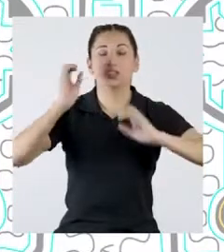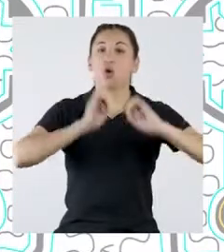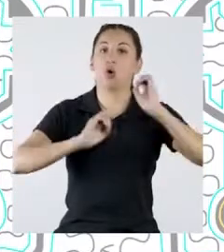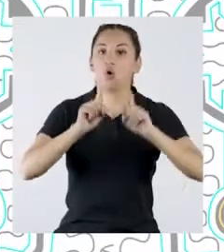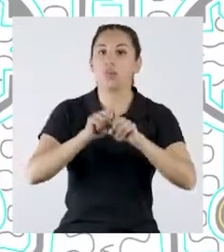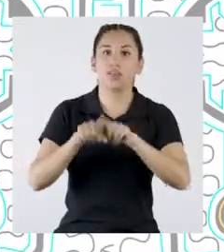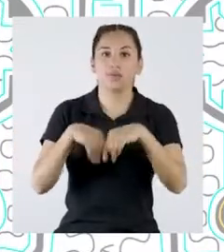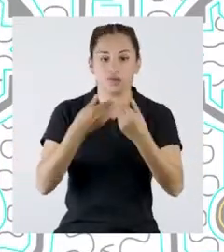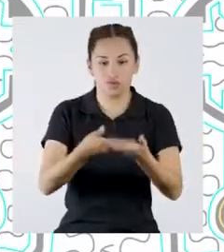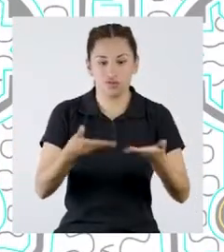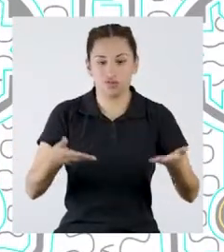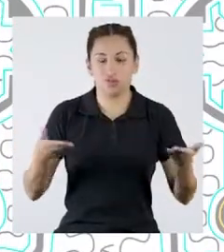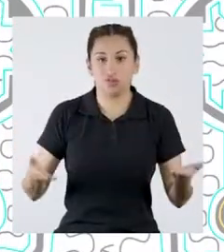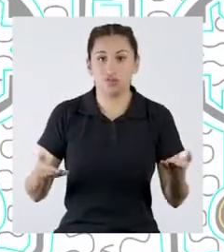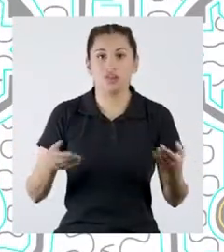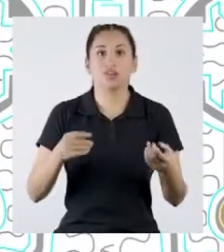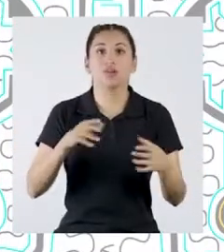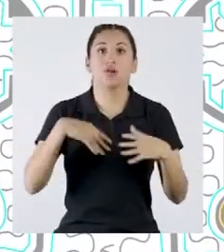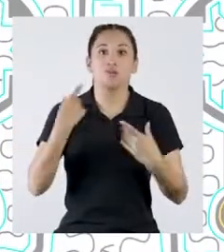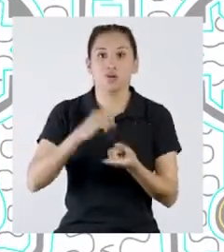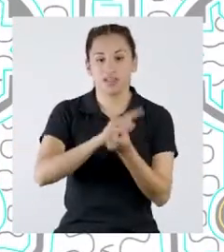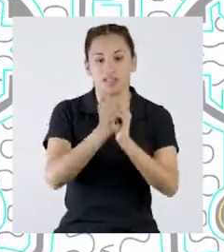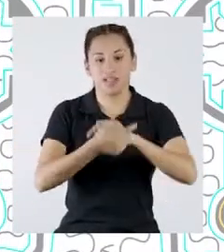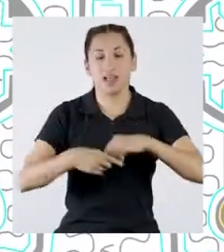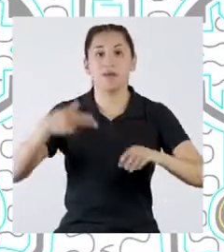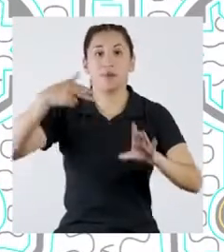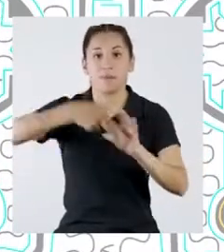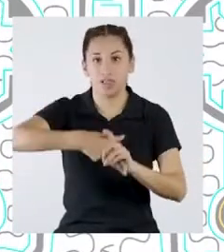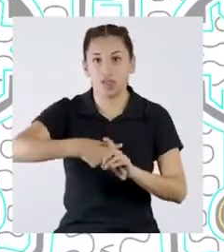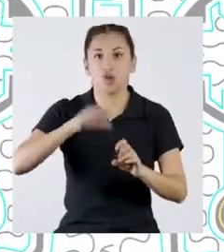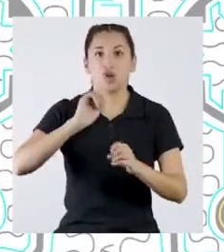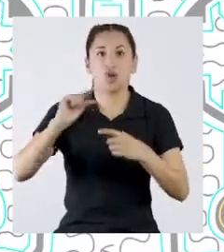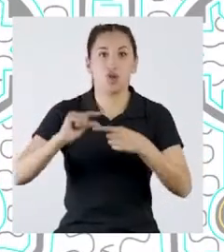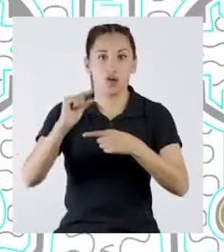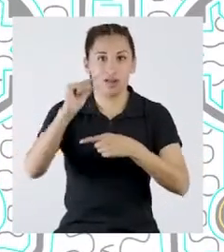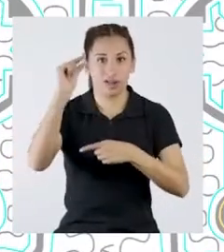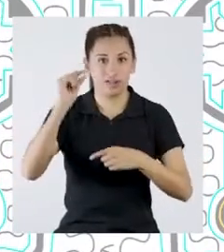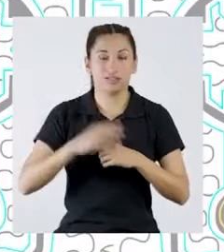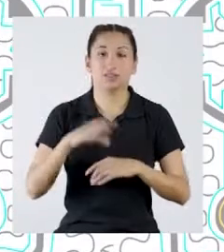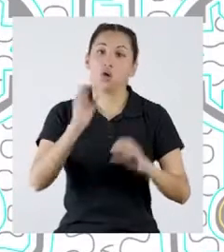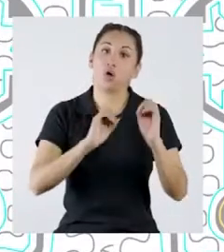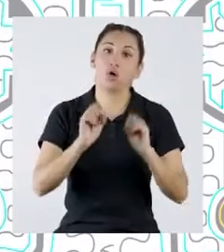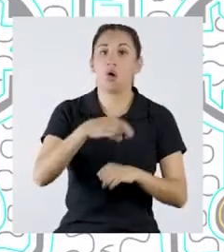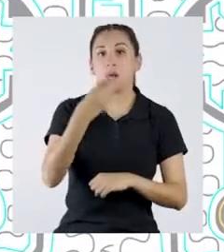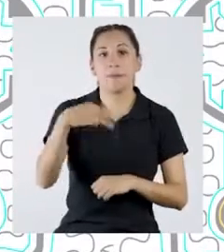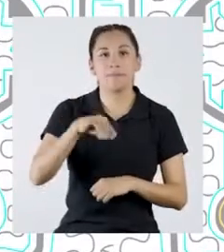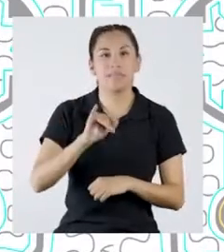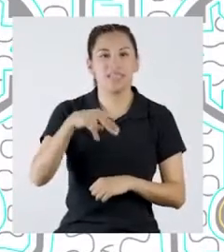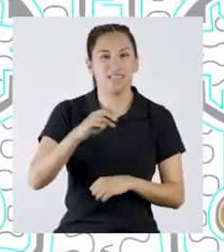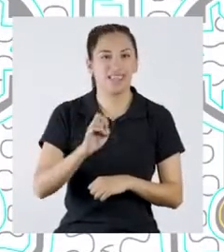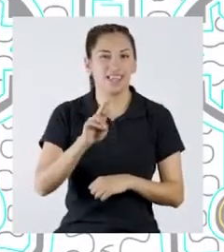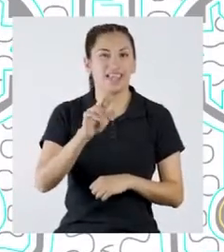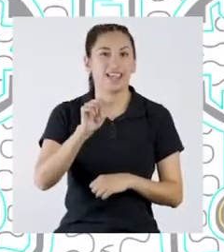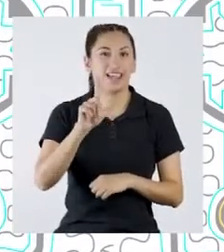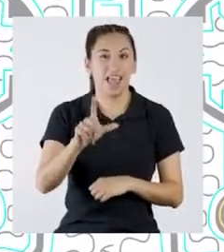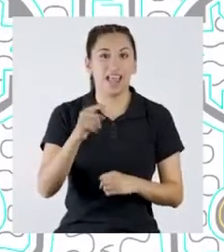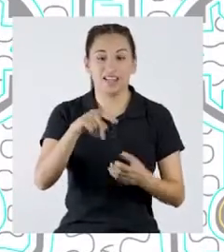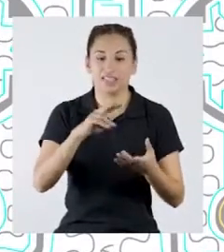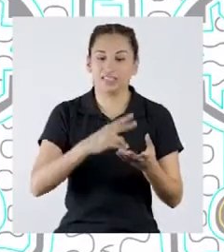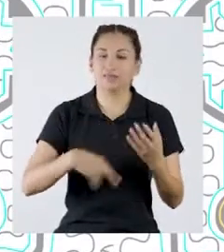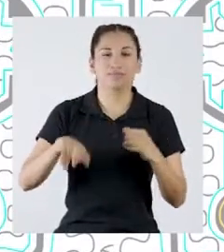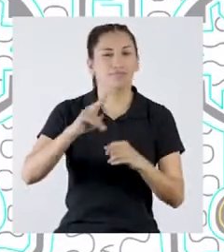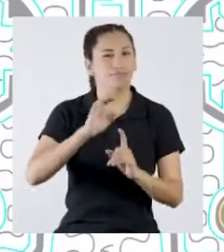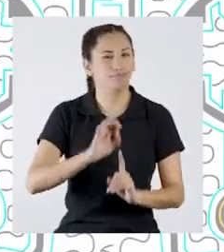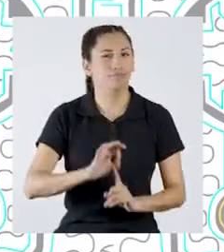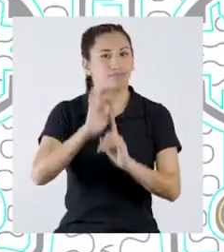O los restos fósiles, que se transforman en combustibles, como el petróleo o el gas natural. O los minerales en general, que son la